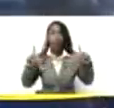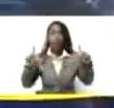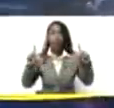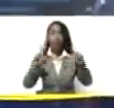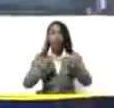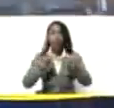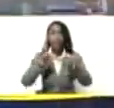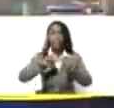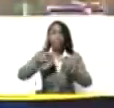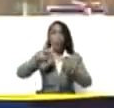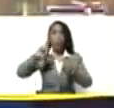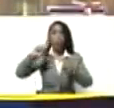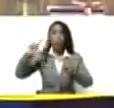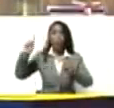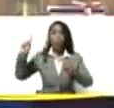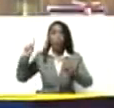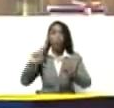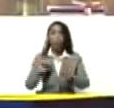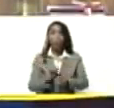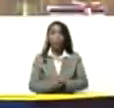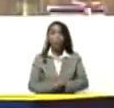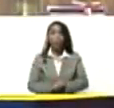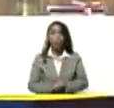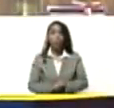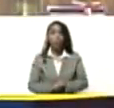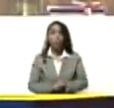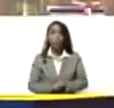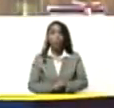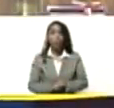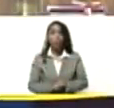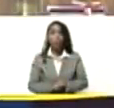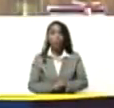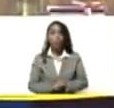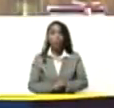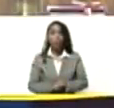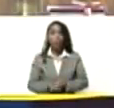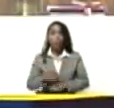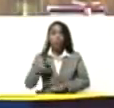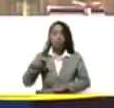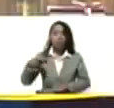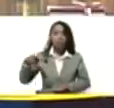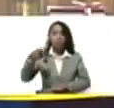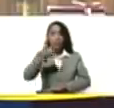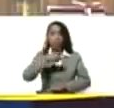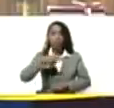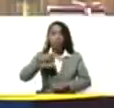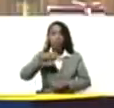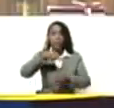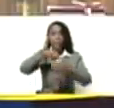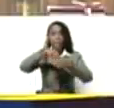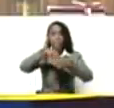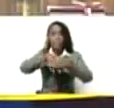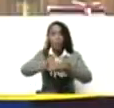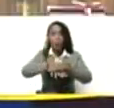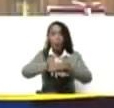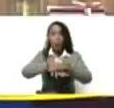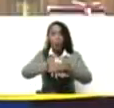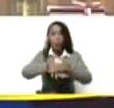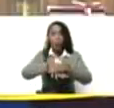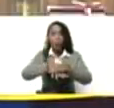los actores económicos de venezuela de que la economía funcione vaya tomando su camino de